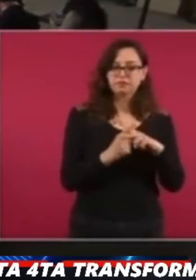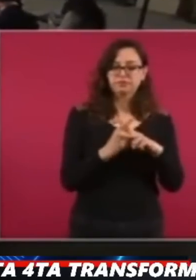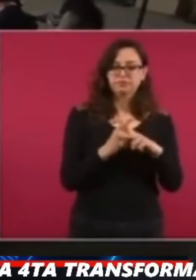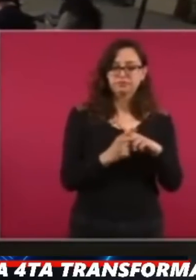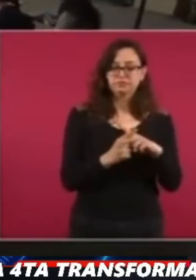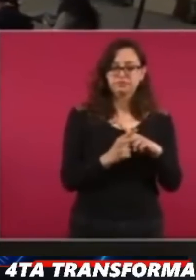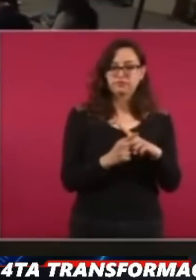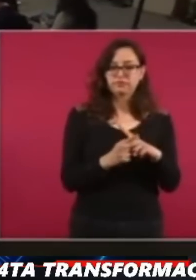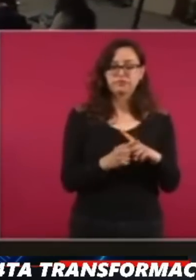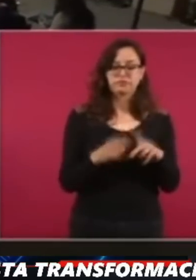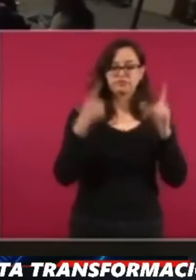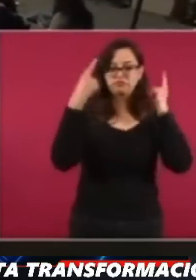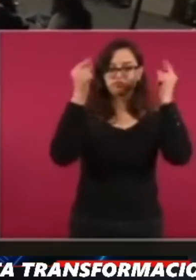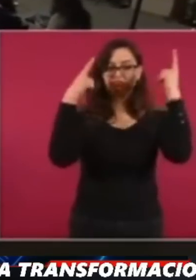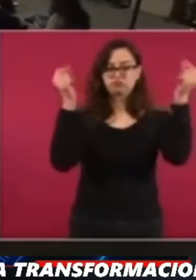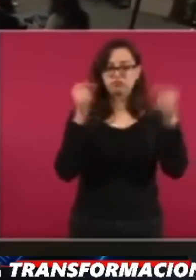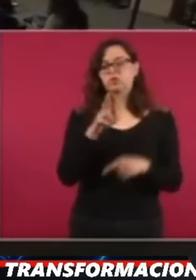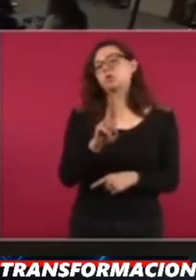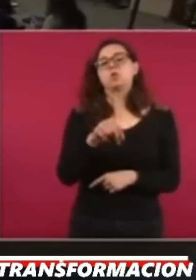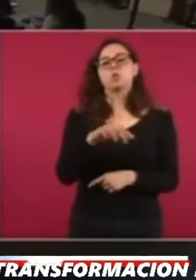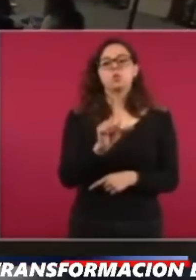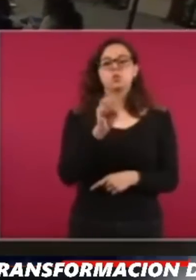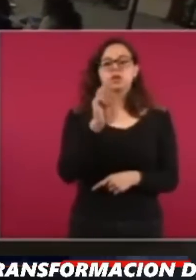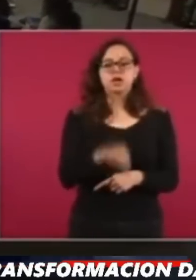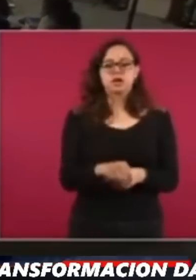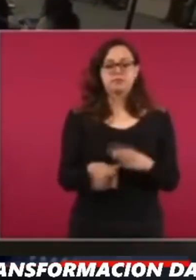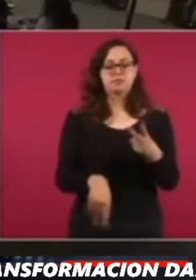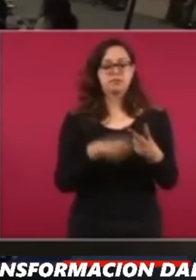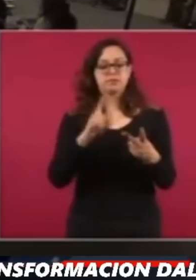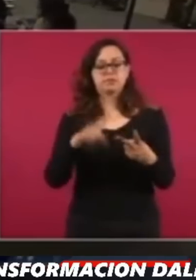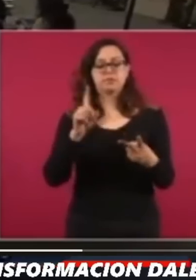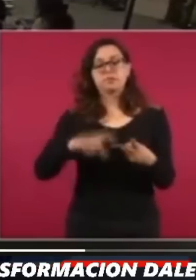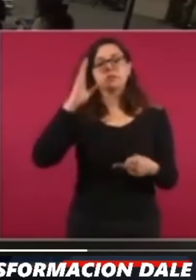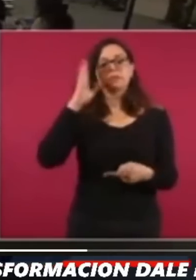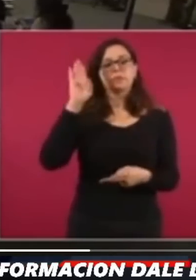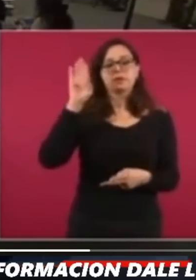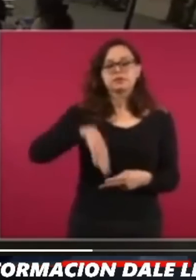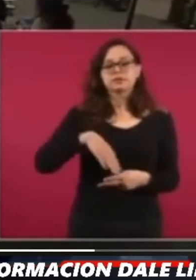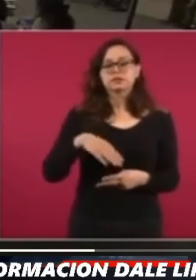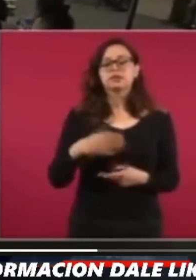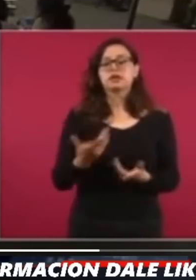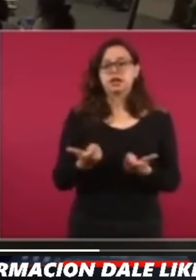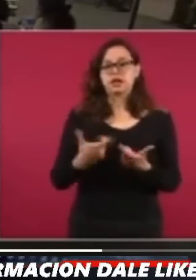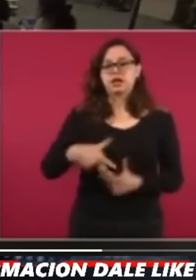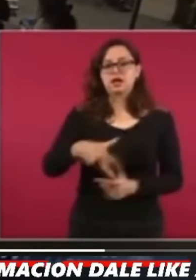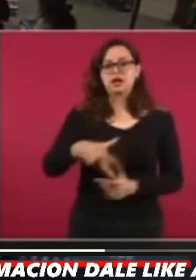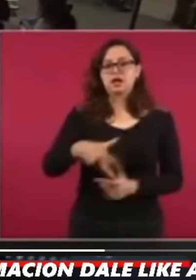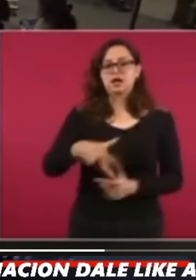de la UNAM y maestría en economía del colegio de México